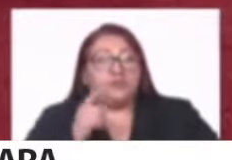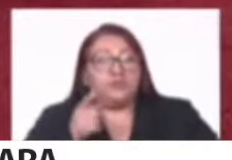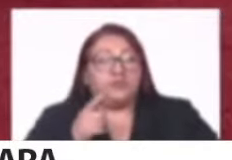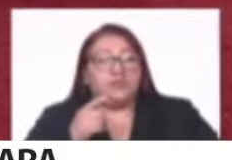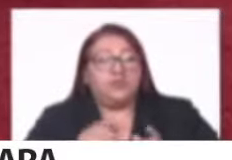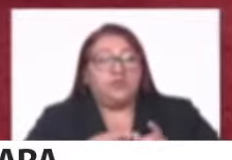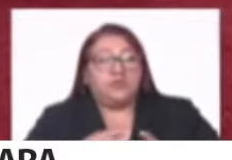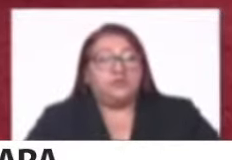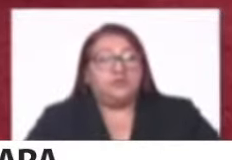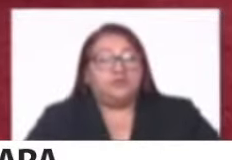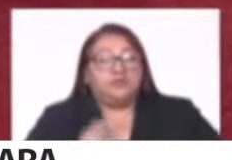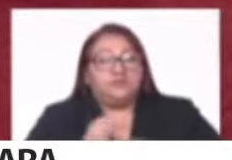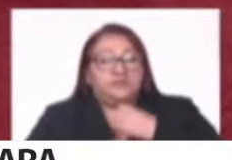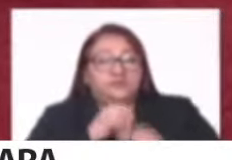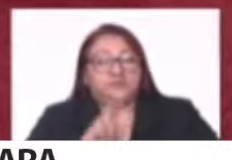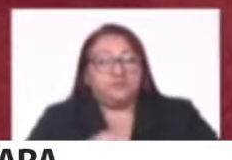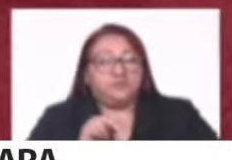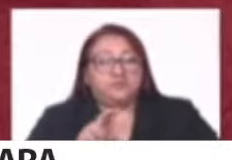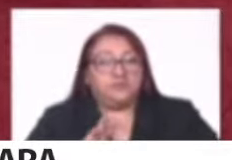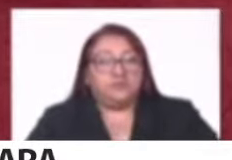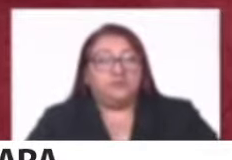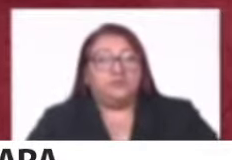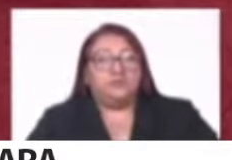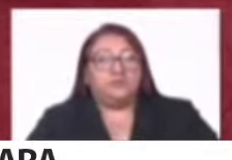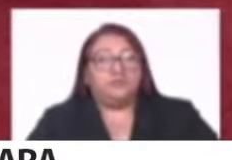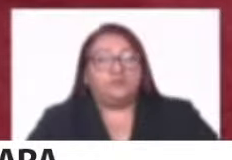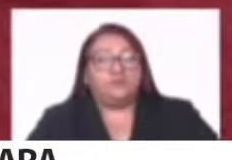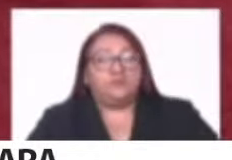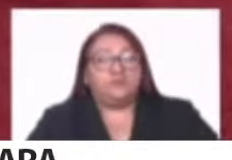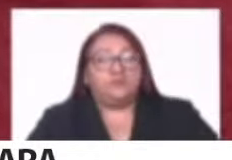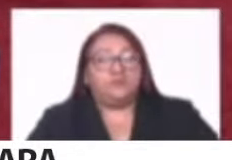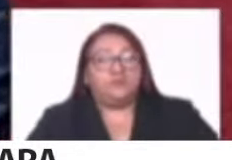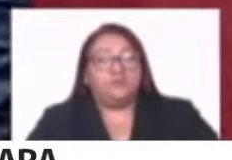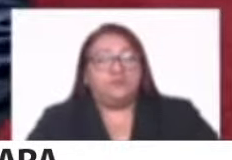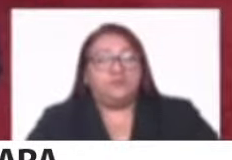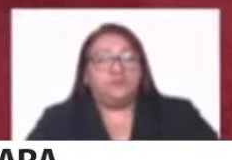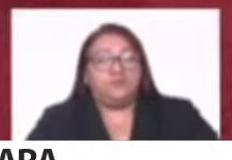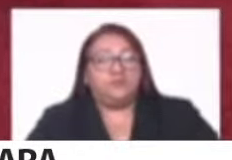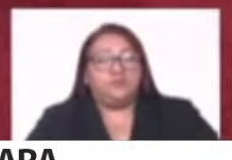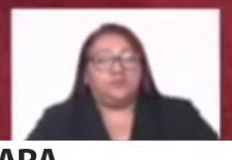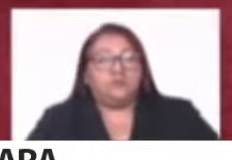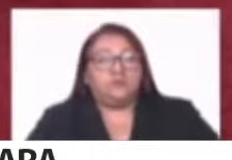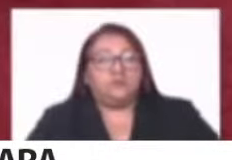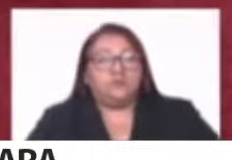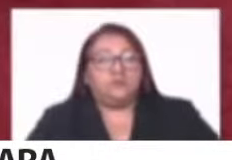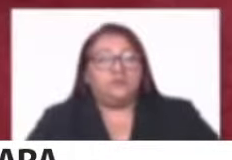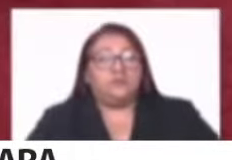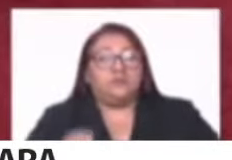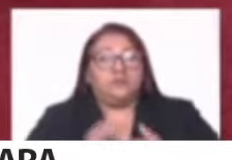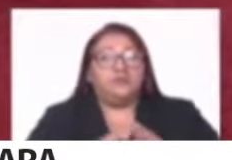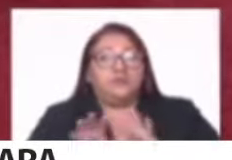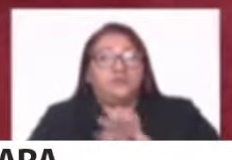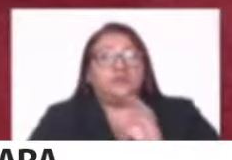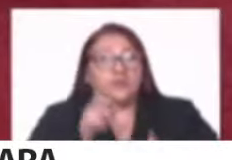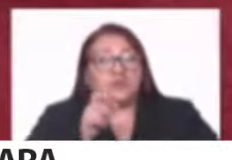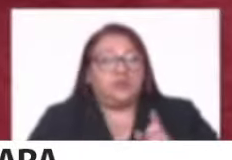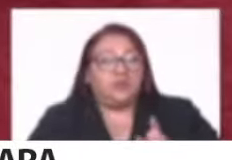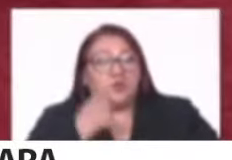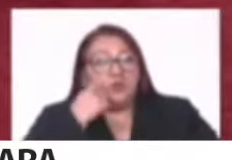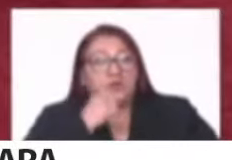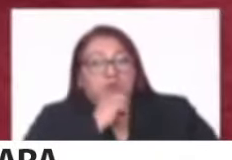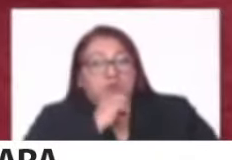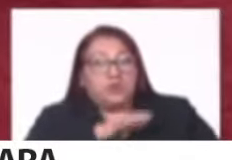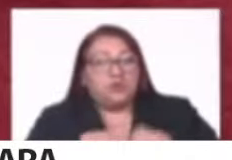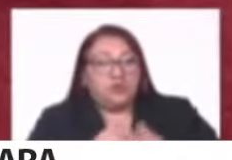ello que para el año 2024 se ha puesto un énfasis especial en la protección social de nuestros ciudadanos y